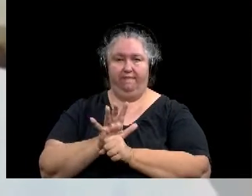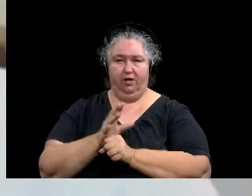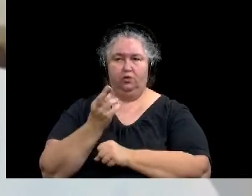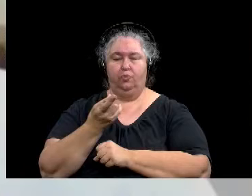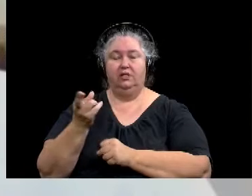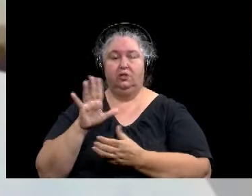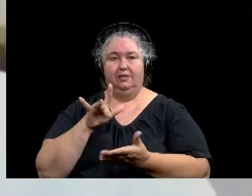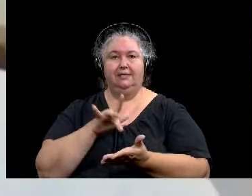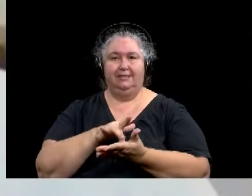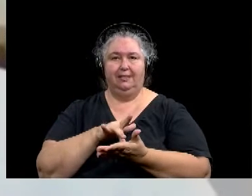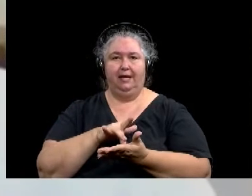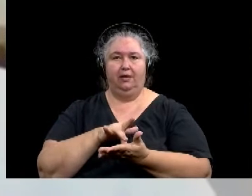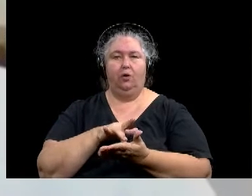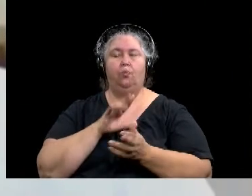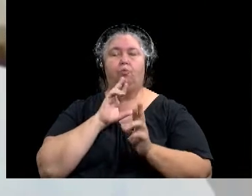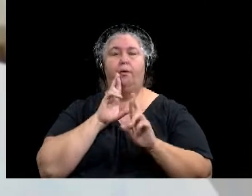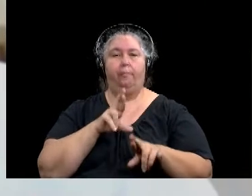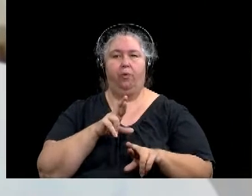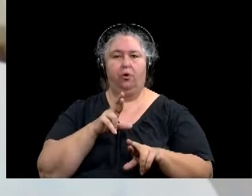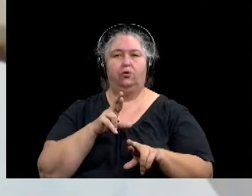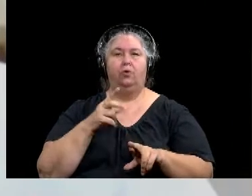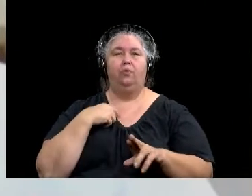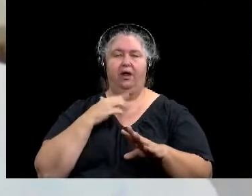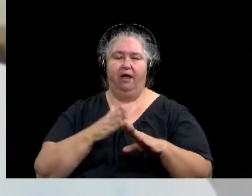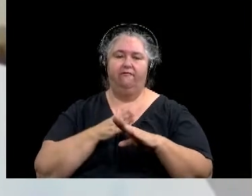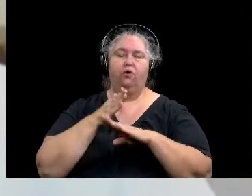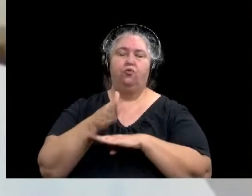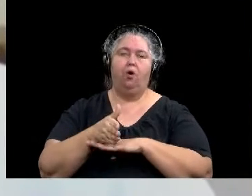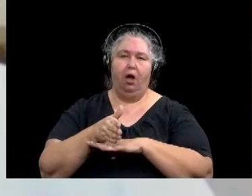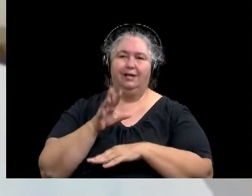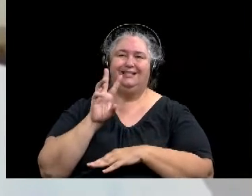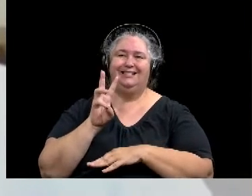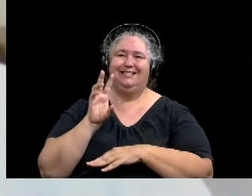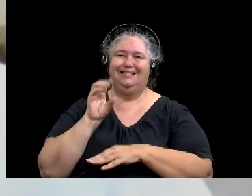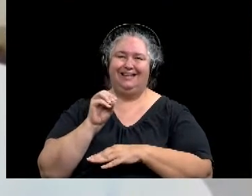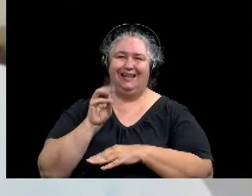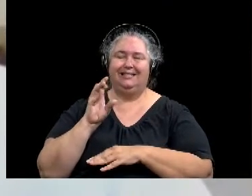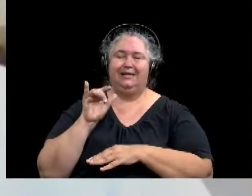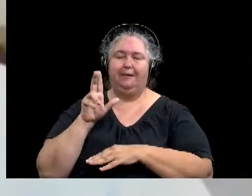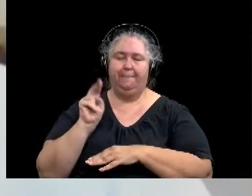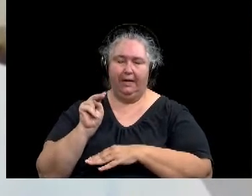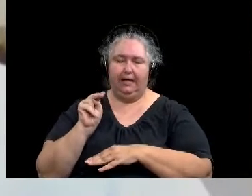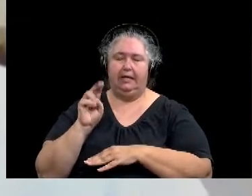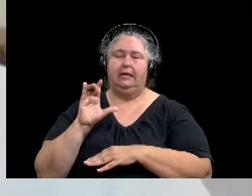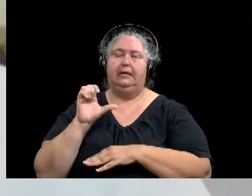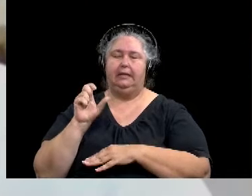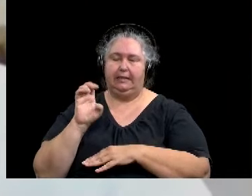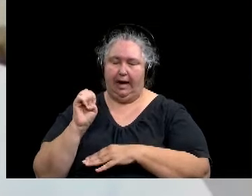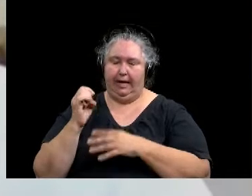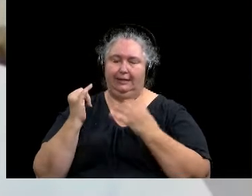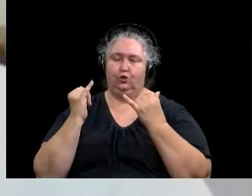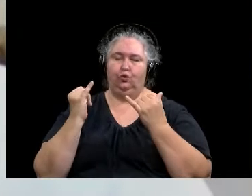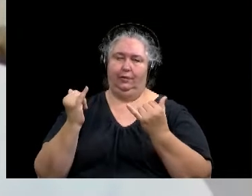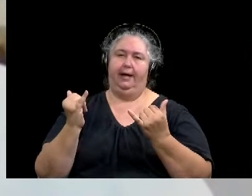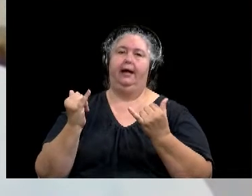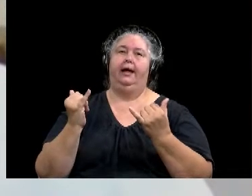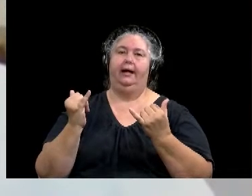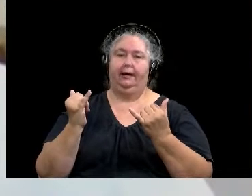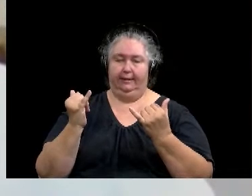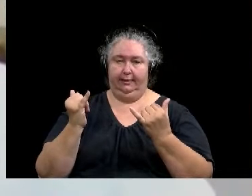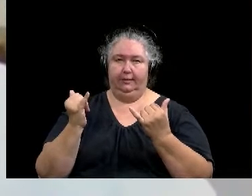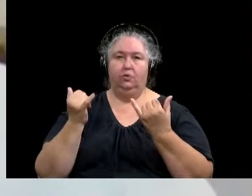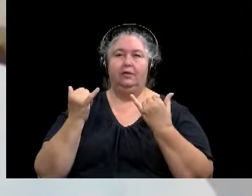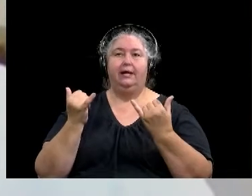centro de recursos nosotros hemos pasado desde cine 16 millones de